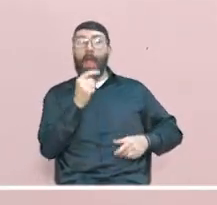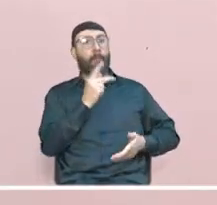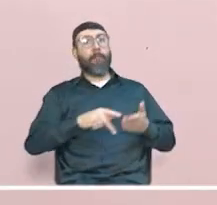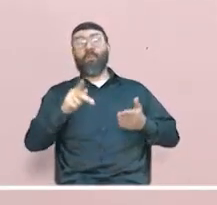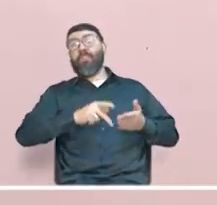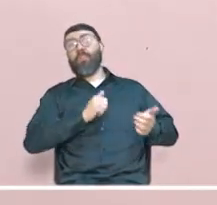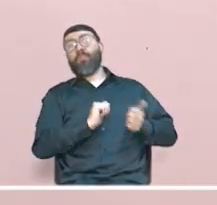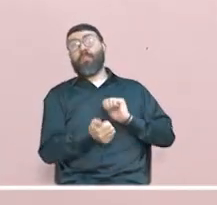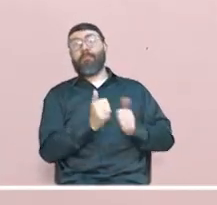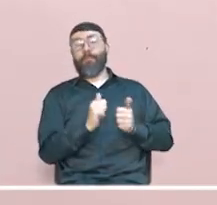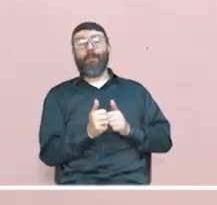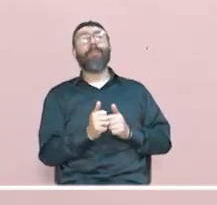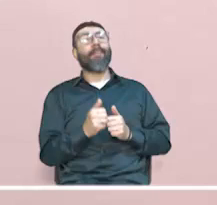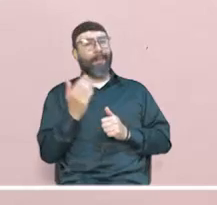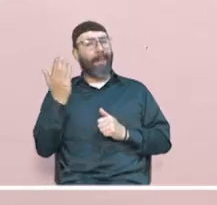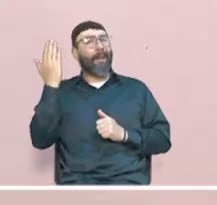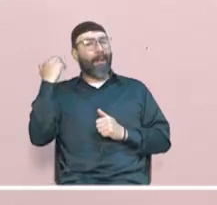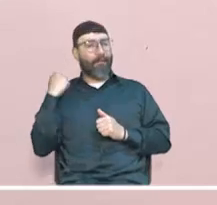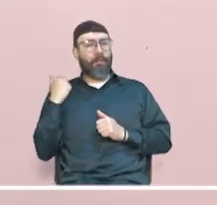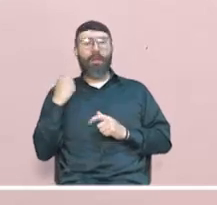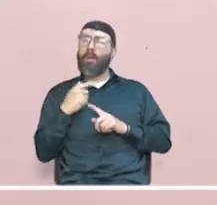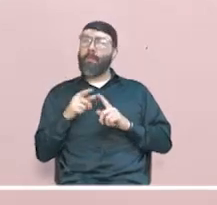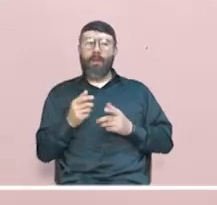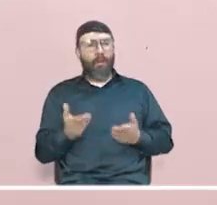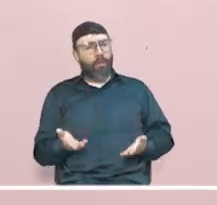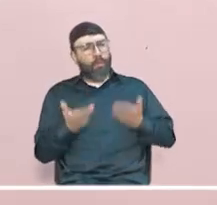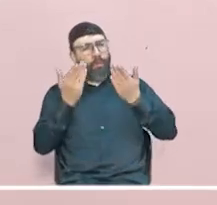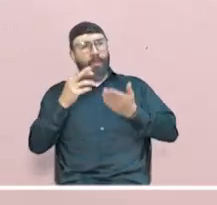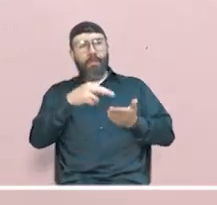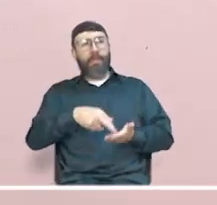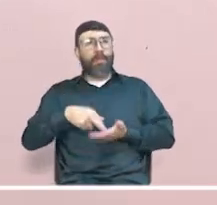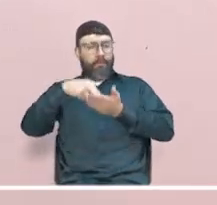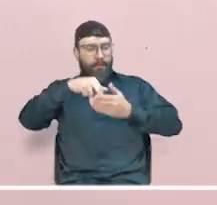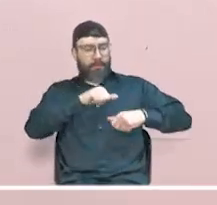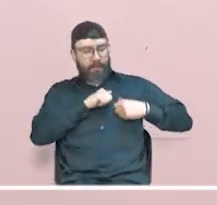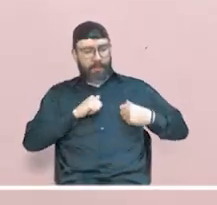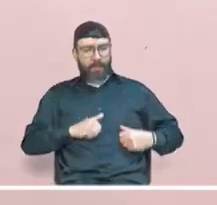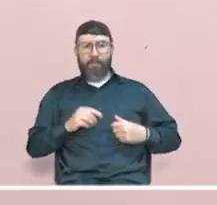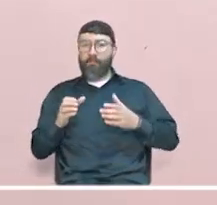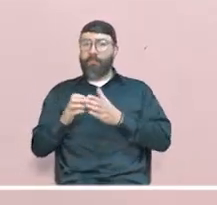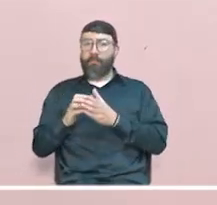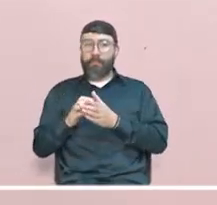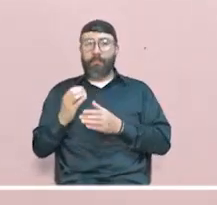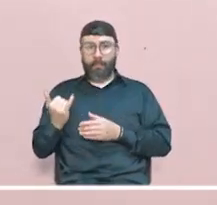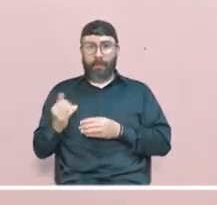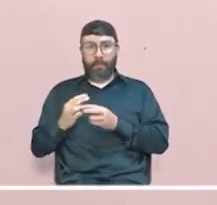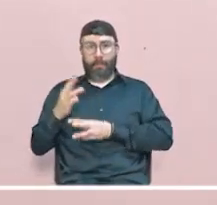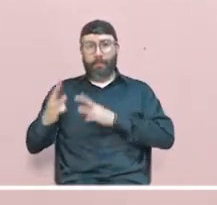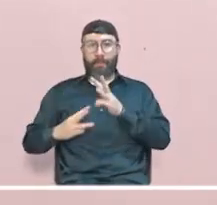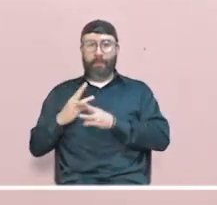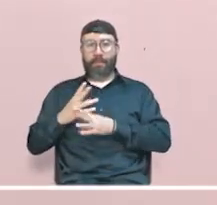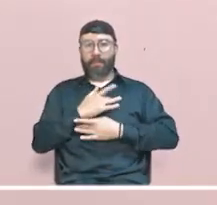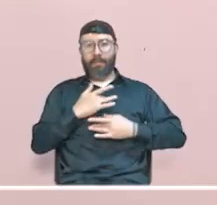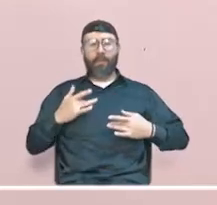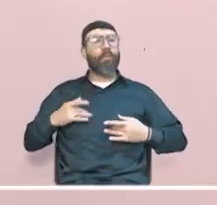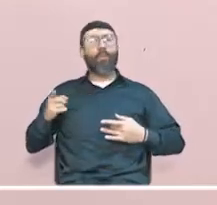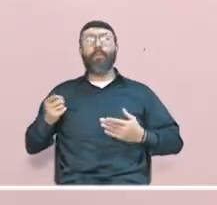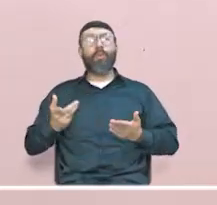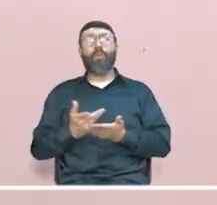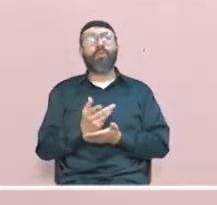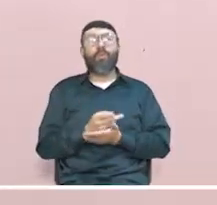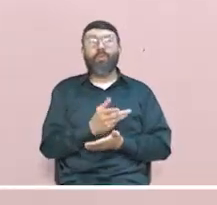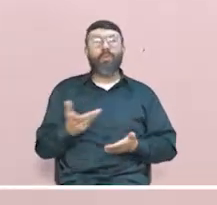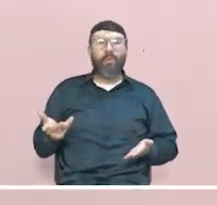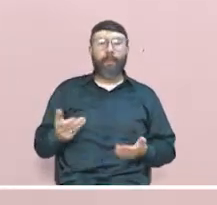que la rehabilitación cardíaca lo que busca, y de acuerdo con la Organización Mundial de la Salud, es, digamos, llevar a